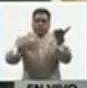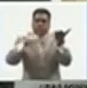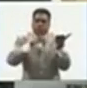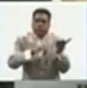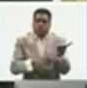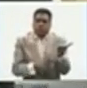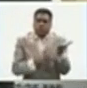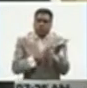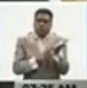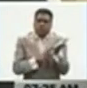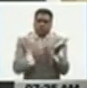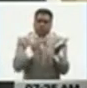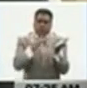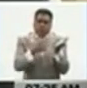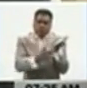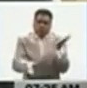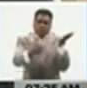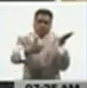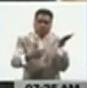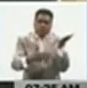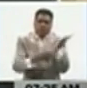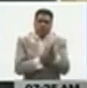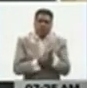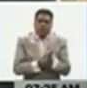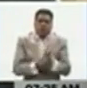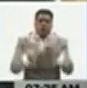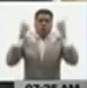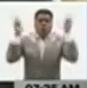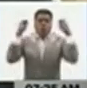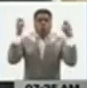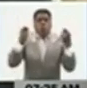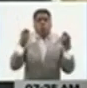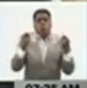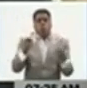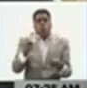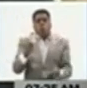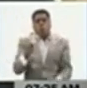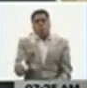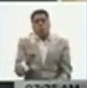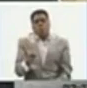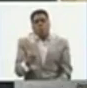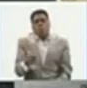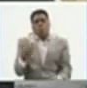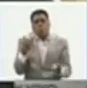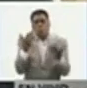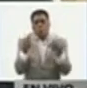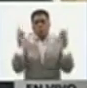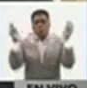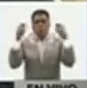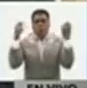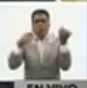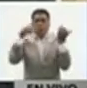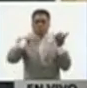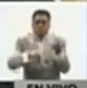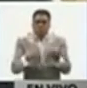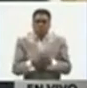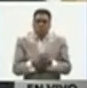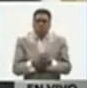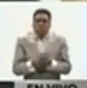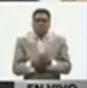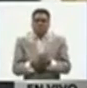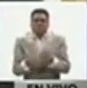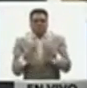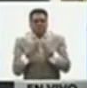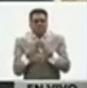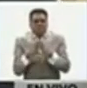que lo llamamos la Publicidad Today, que es el ingreso o la entrada al sistema de medios privados de publicidad de bienes y